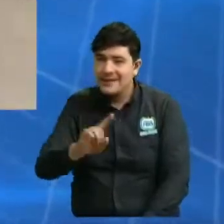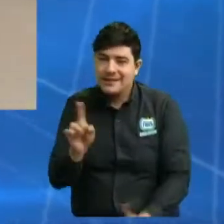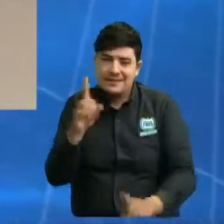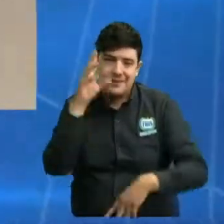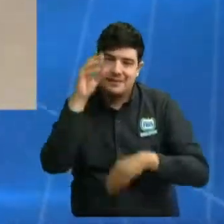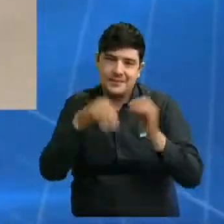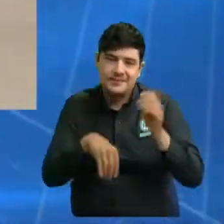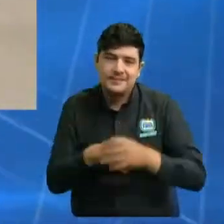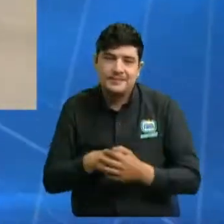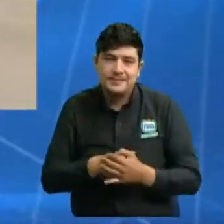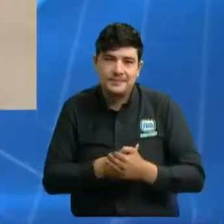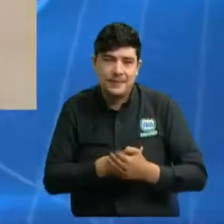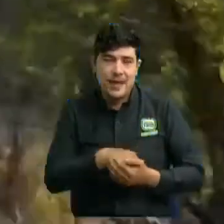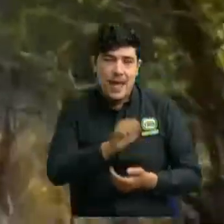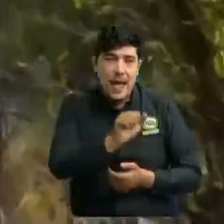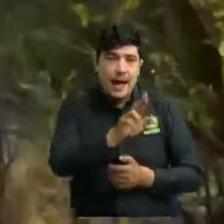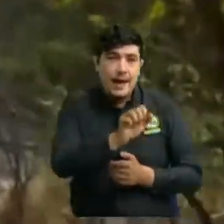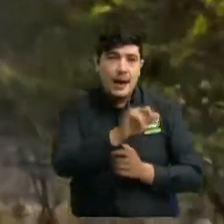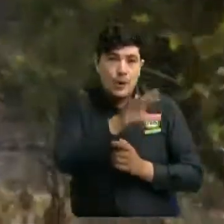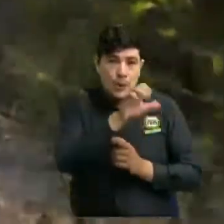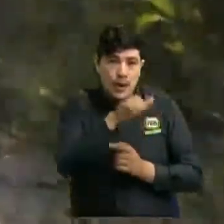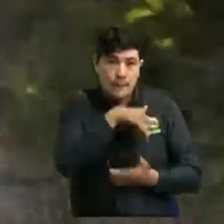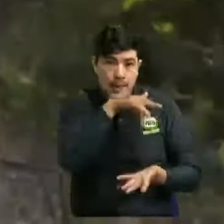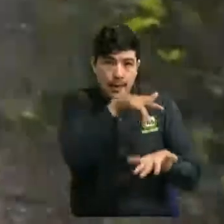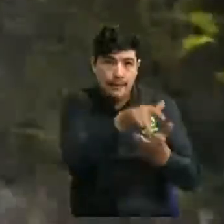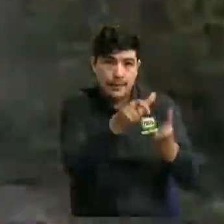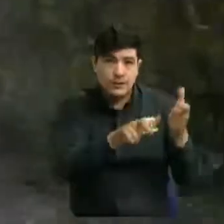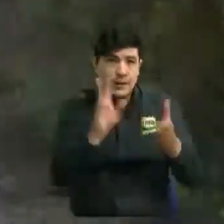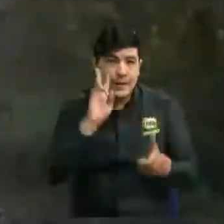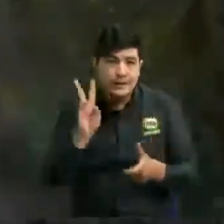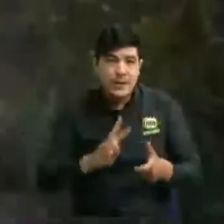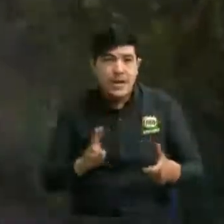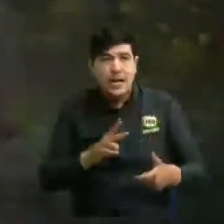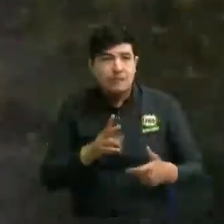los desplazados, se reforzó la presencia del ejército. Las ONG